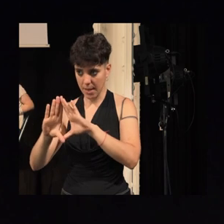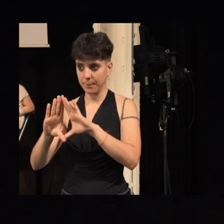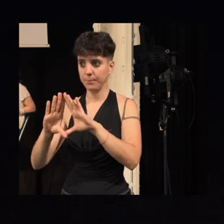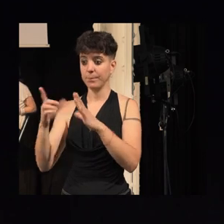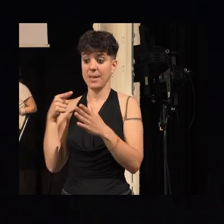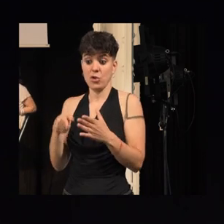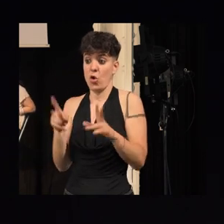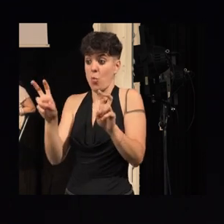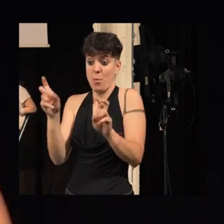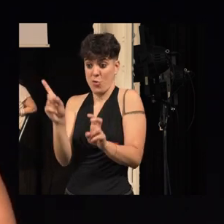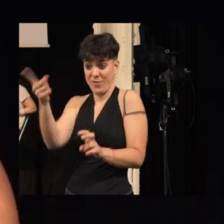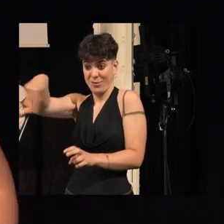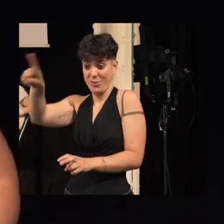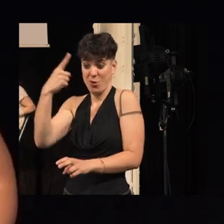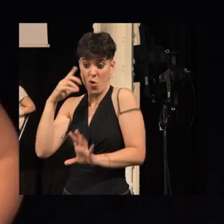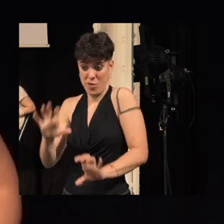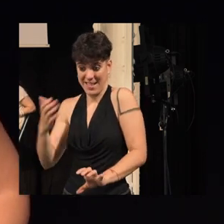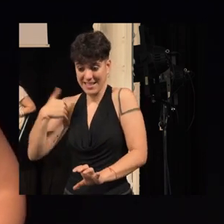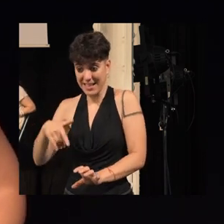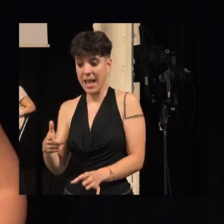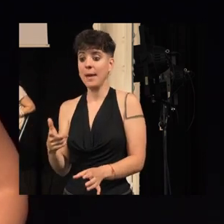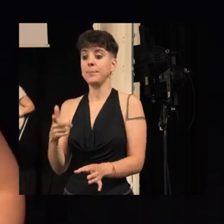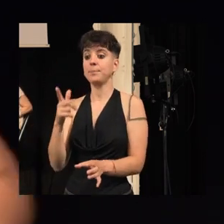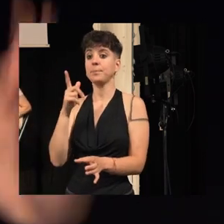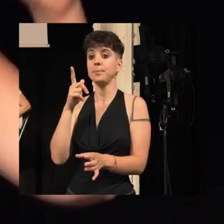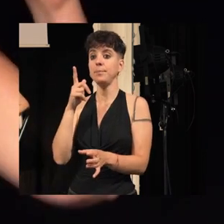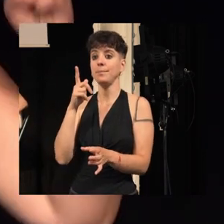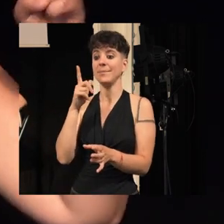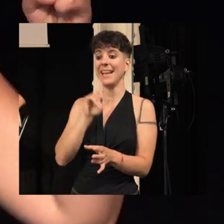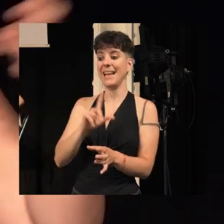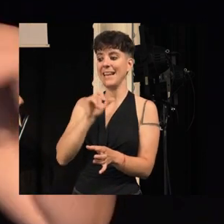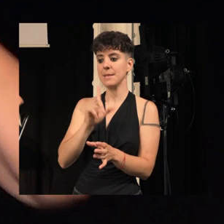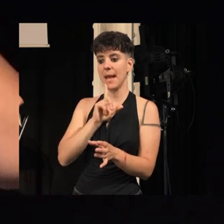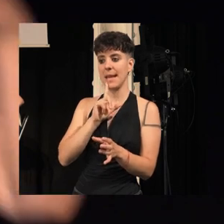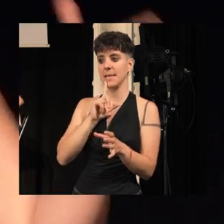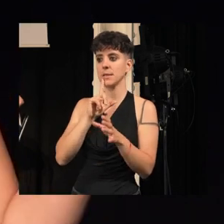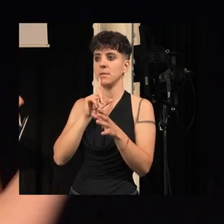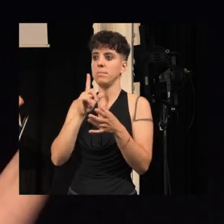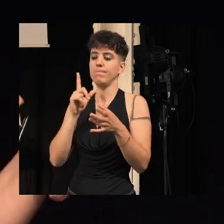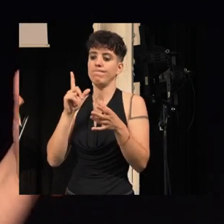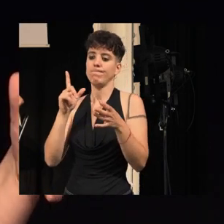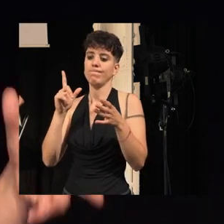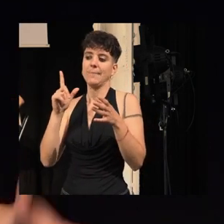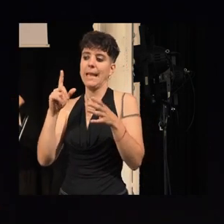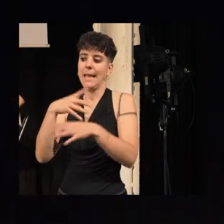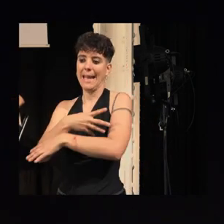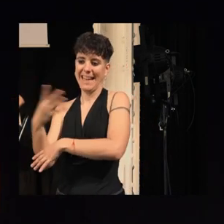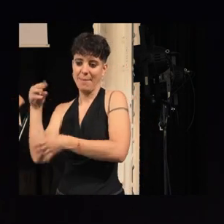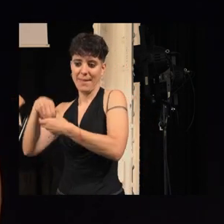descubro nada nuevo si digo que la presencia de las lesbianas en instancias supuestamente LGTB, porque ya hemos convenido que aquello no existe,